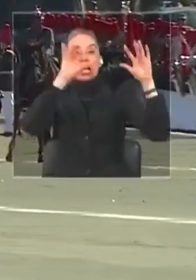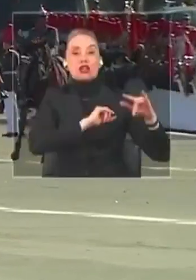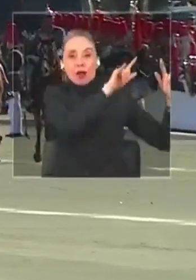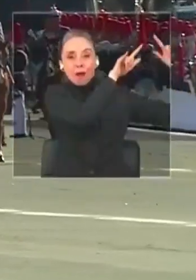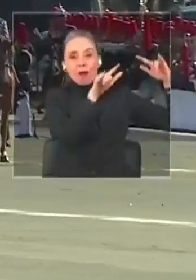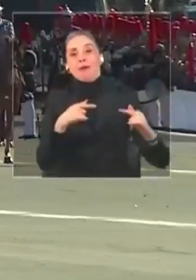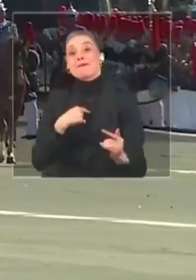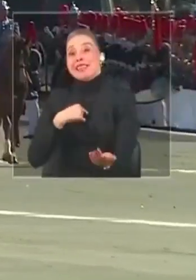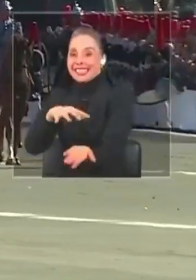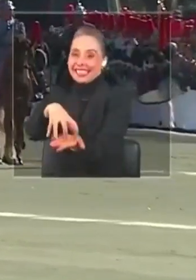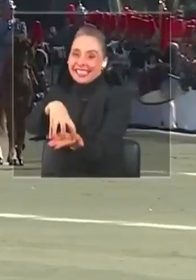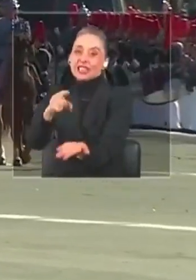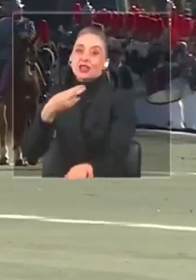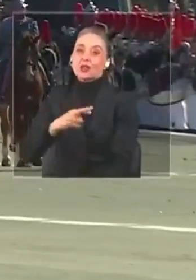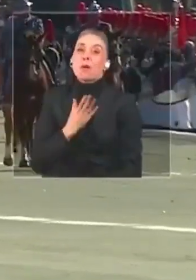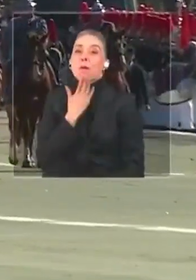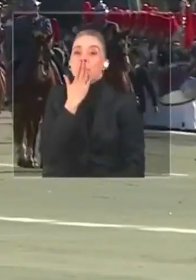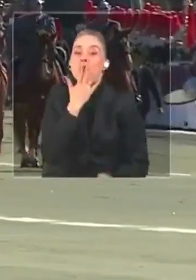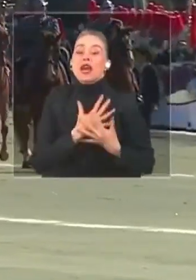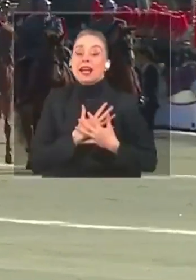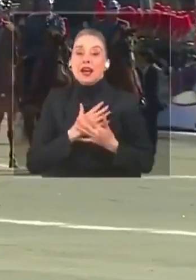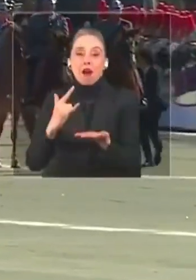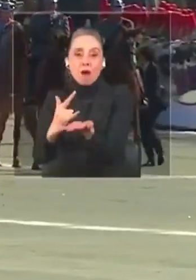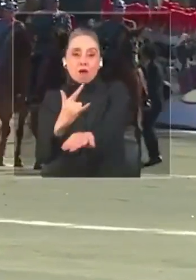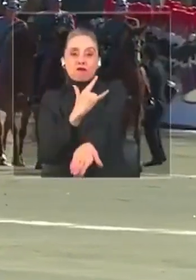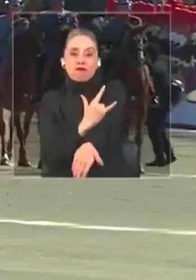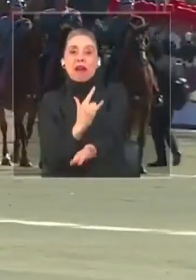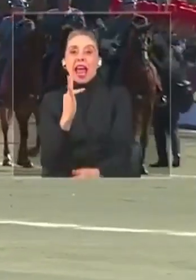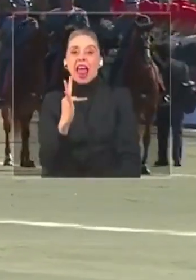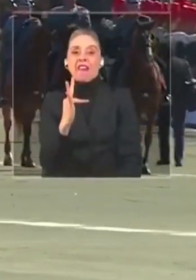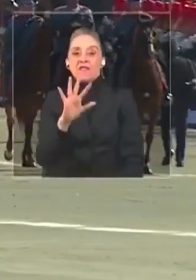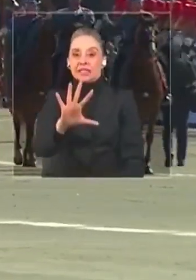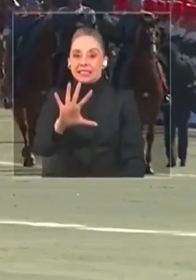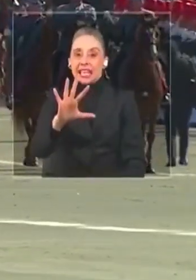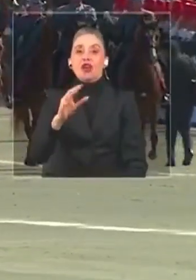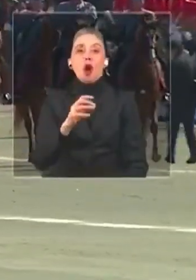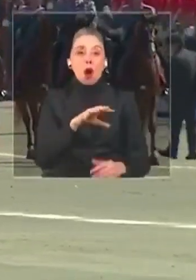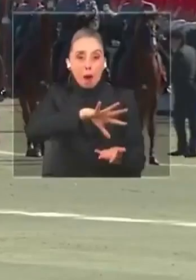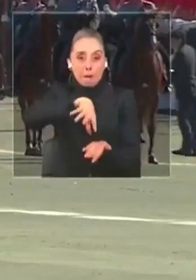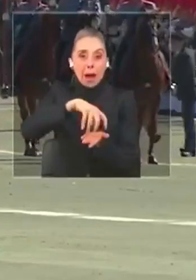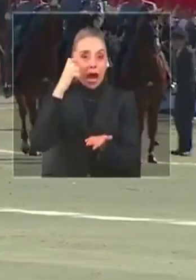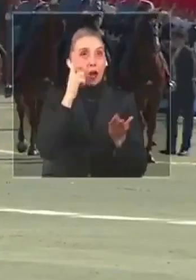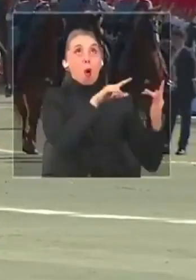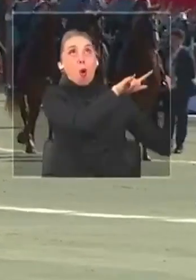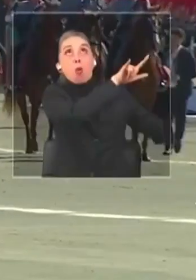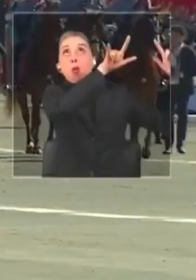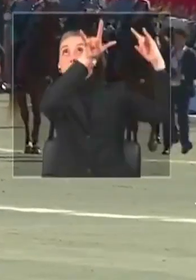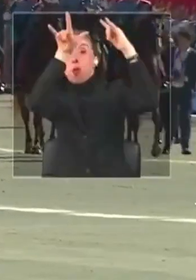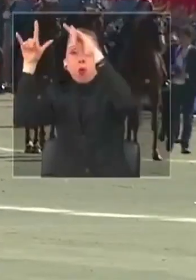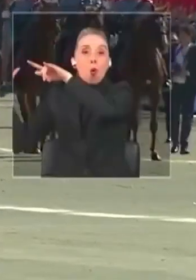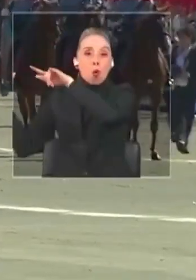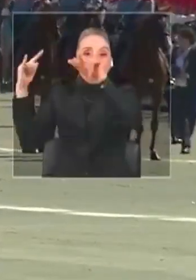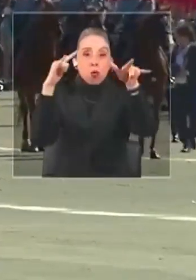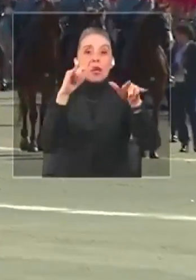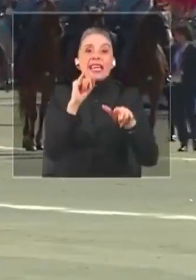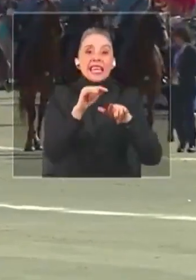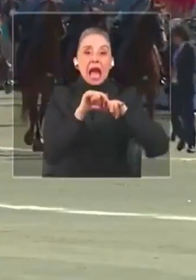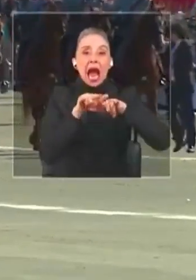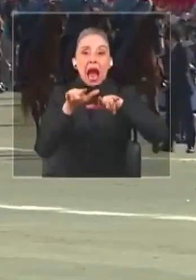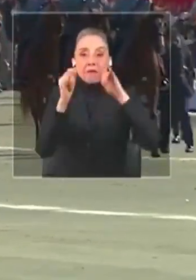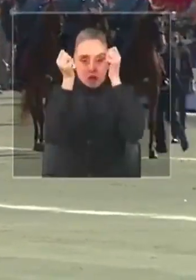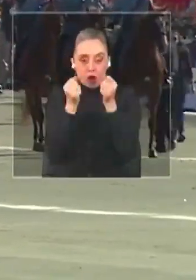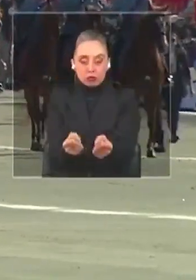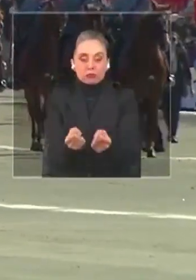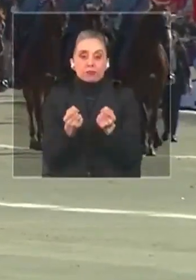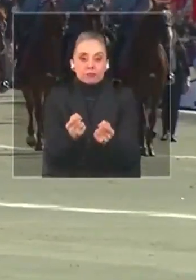Punta Arenas, querido, vienen también los aviones F-5 que van a pasar aquí en el Parque O'Higgins, además, obviamente, los aviones de instrucción. Eso sí,